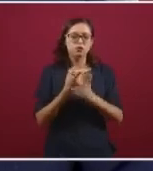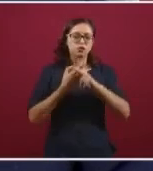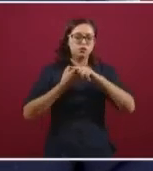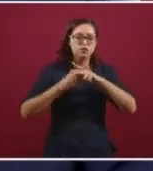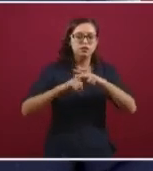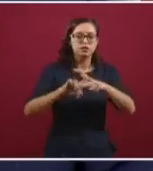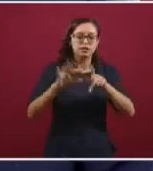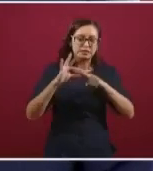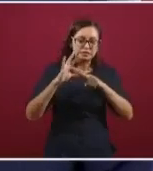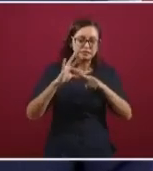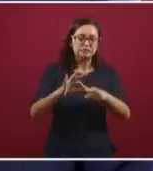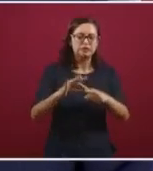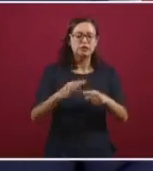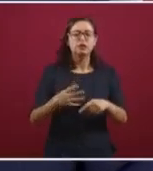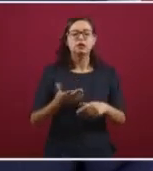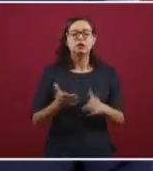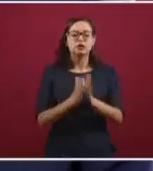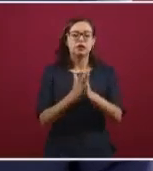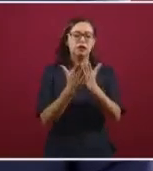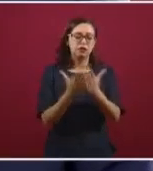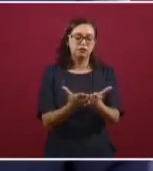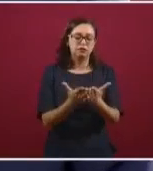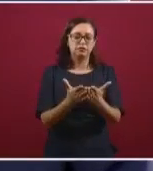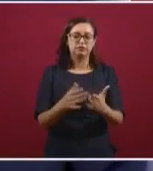libro. Entonces,